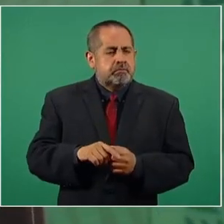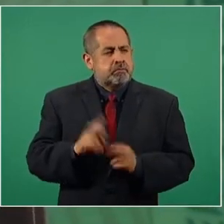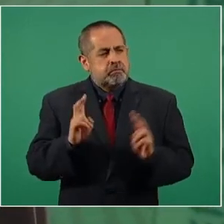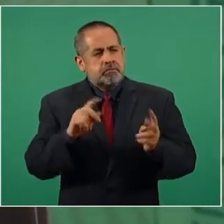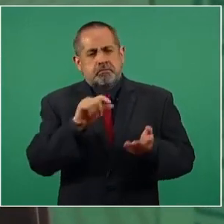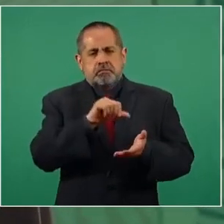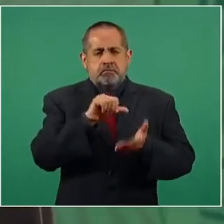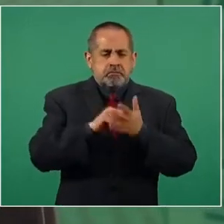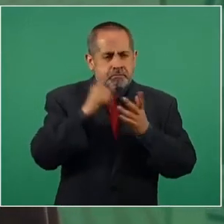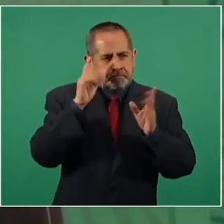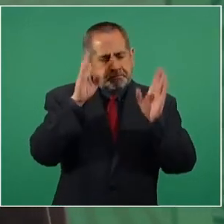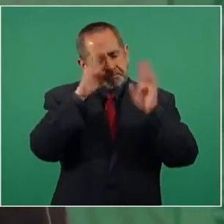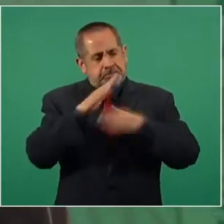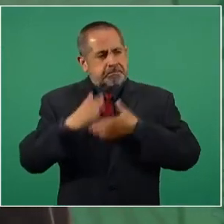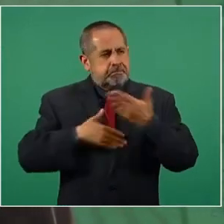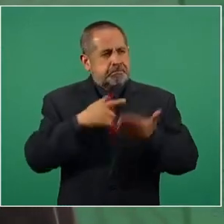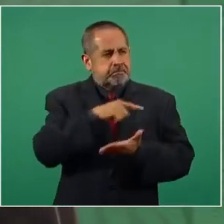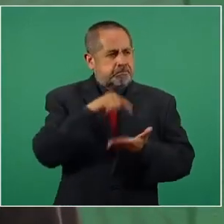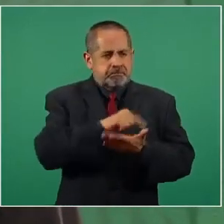centros de recreación